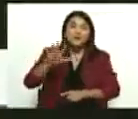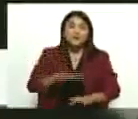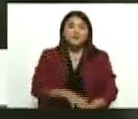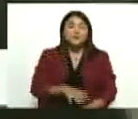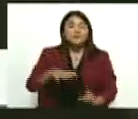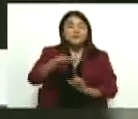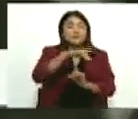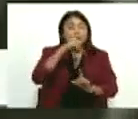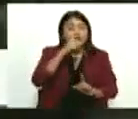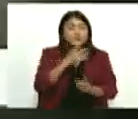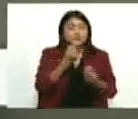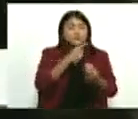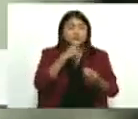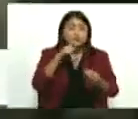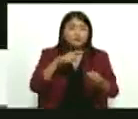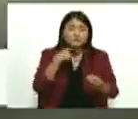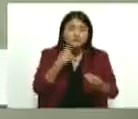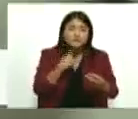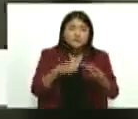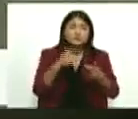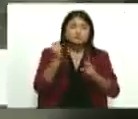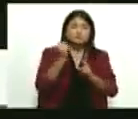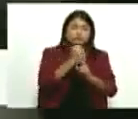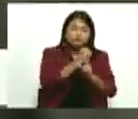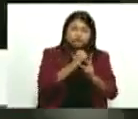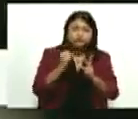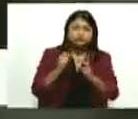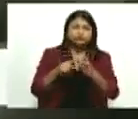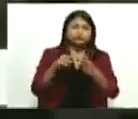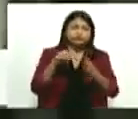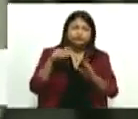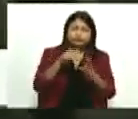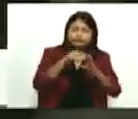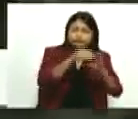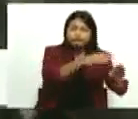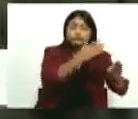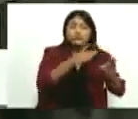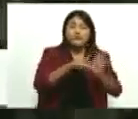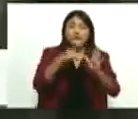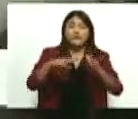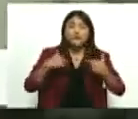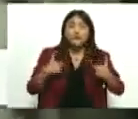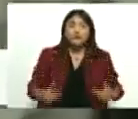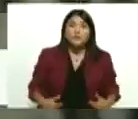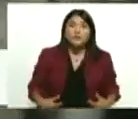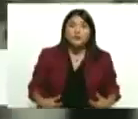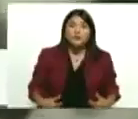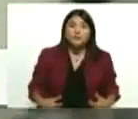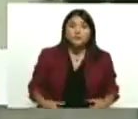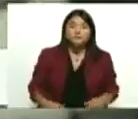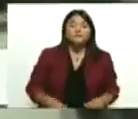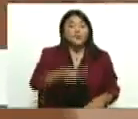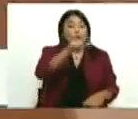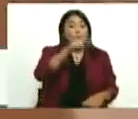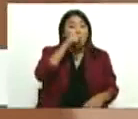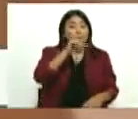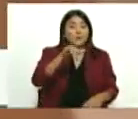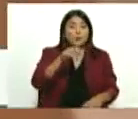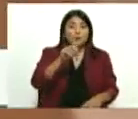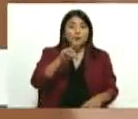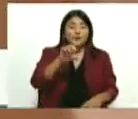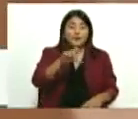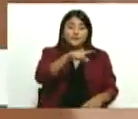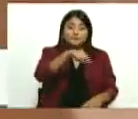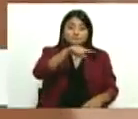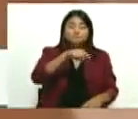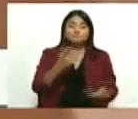con desaparecidos, torturados, violaciones sistemáticas de los derechos humanos, allí estuvo la valentía de Jorge